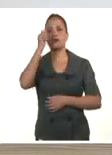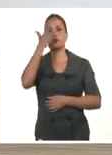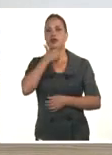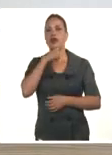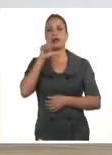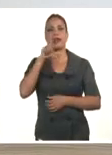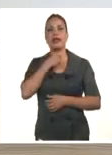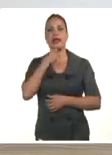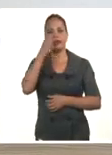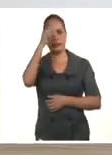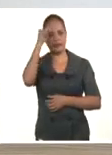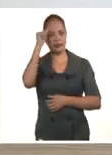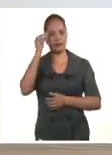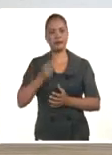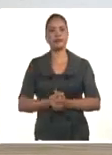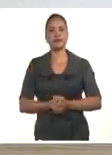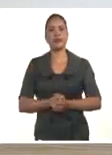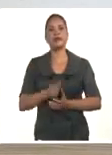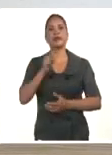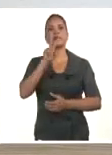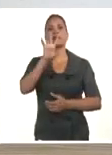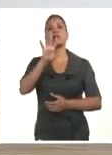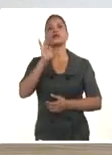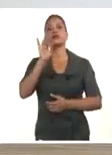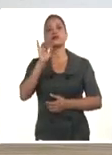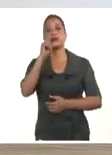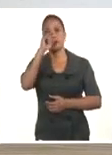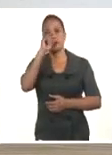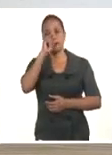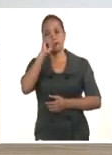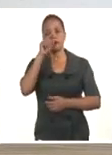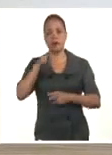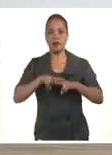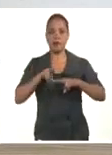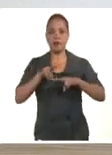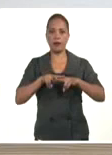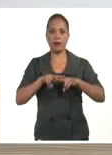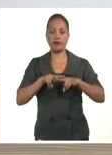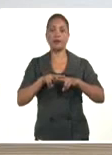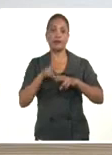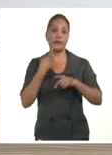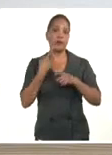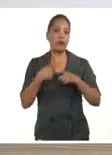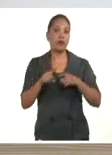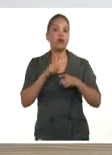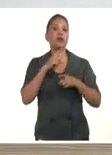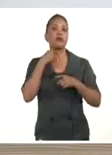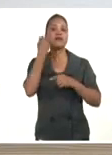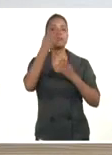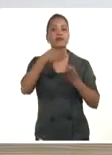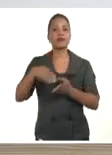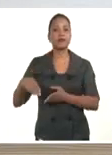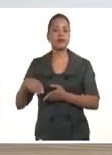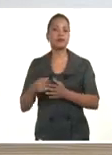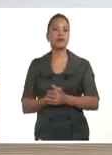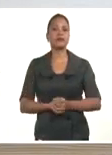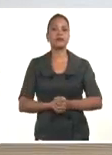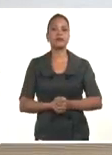Habana. De esta manera, entre los fallecidos